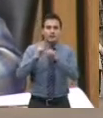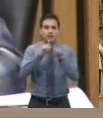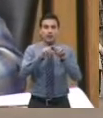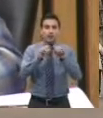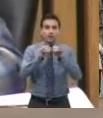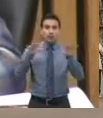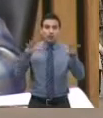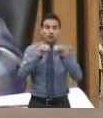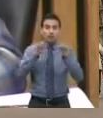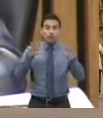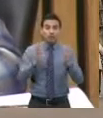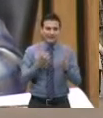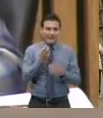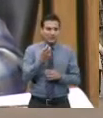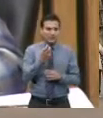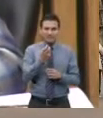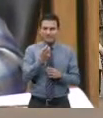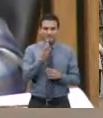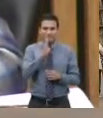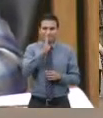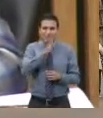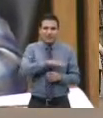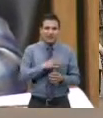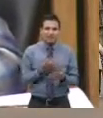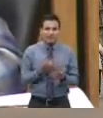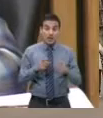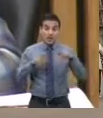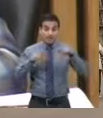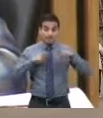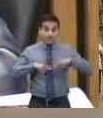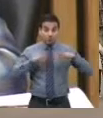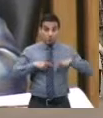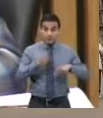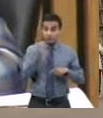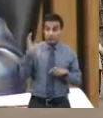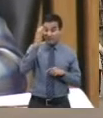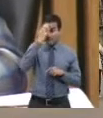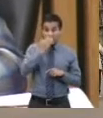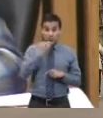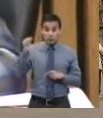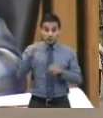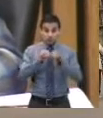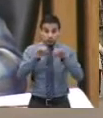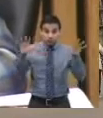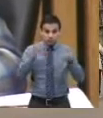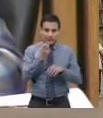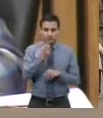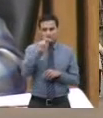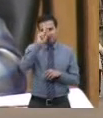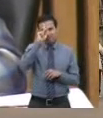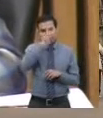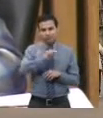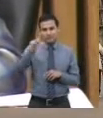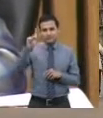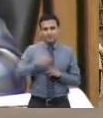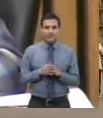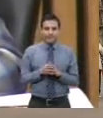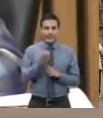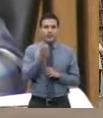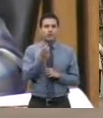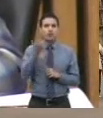personas que ostentan cierta relevancia pública. Ello ocurrió en el recurso de revisión del procedimiento especial